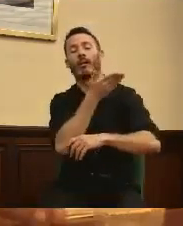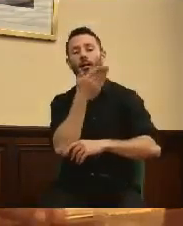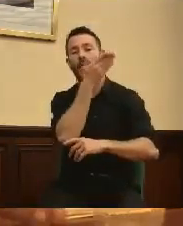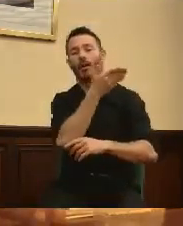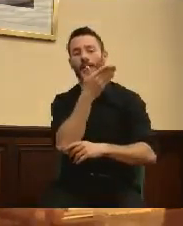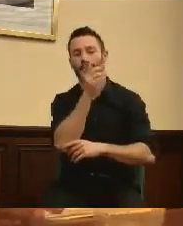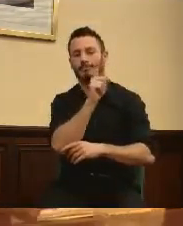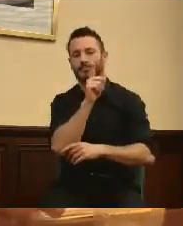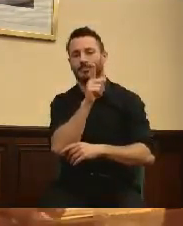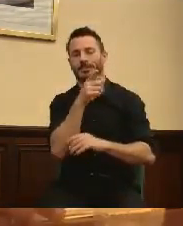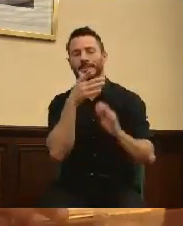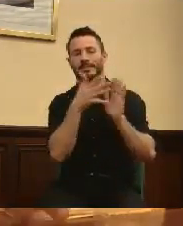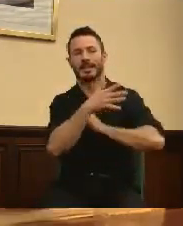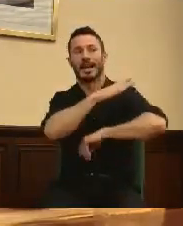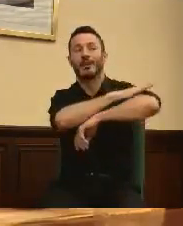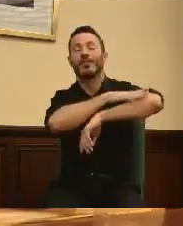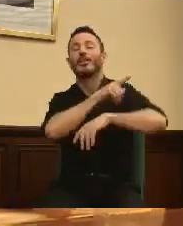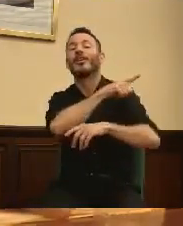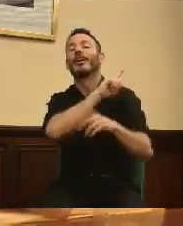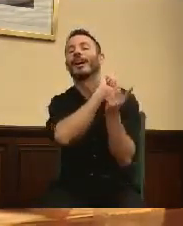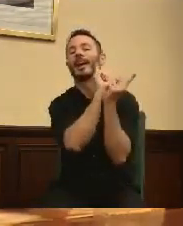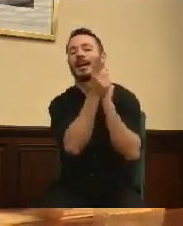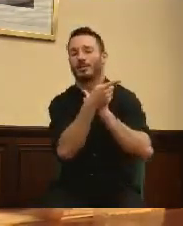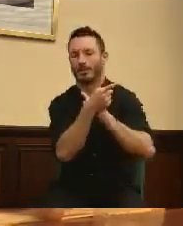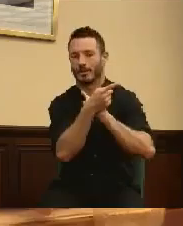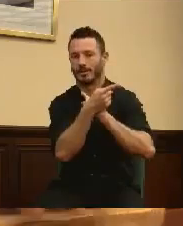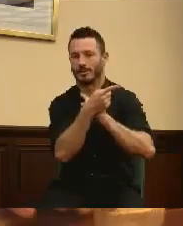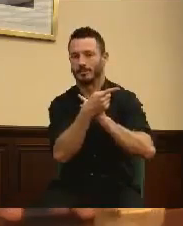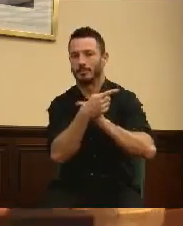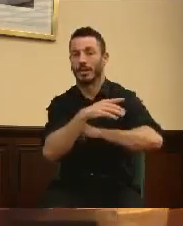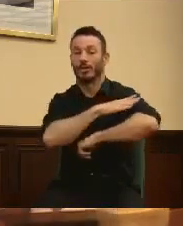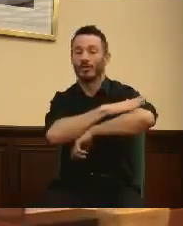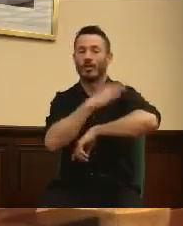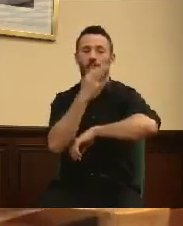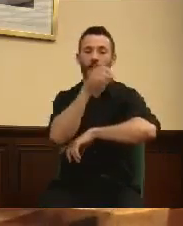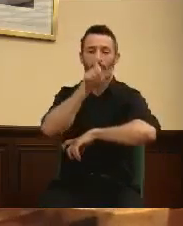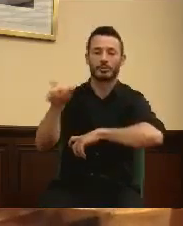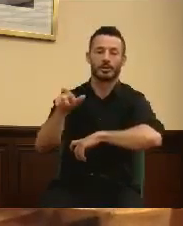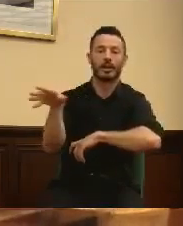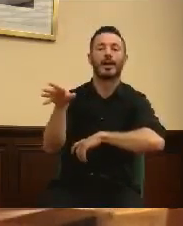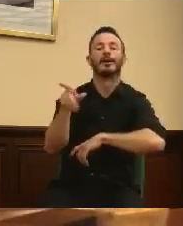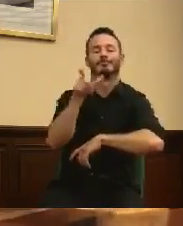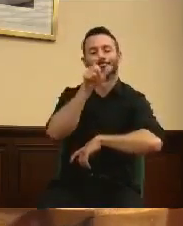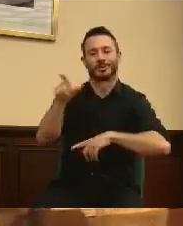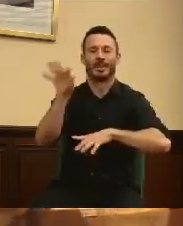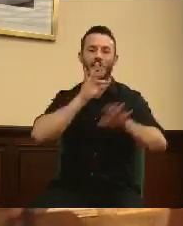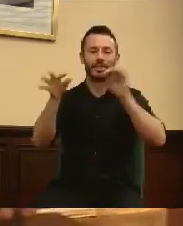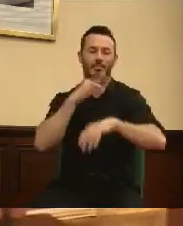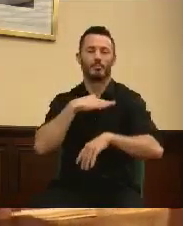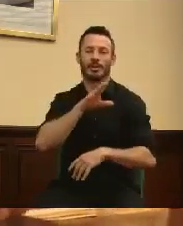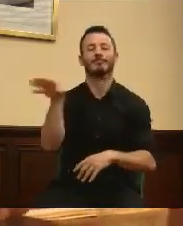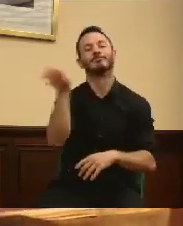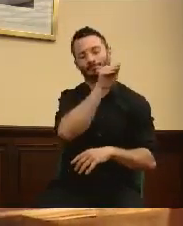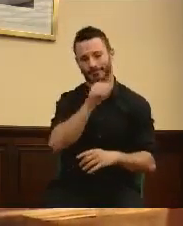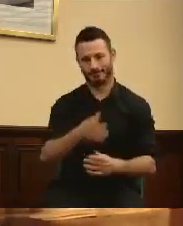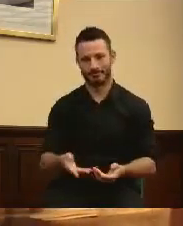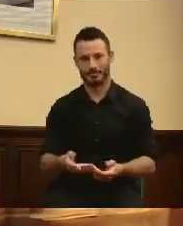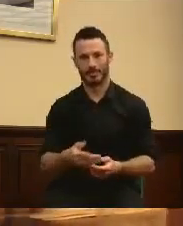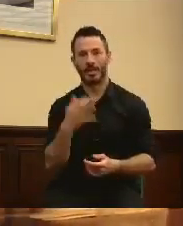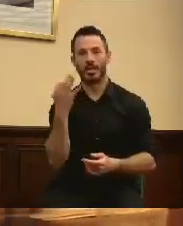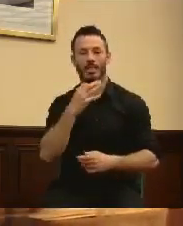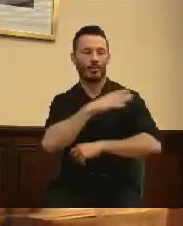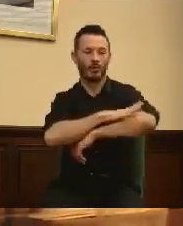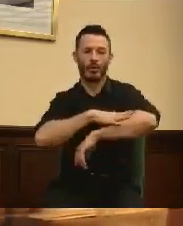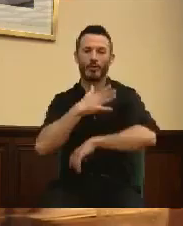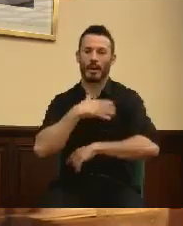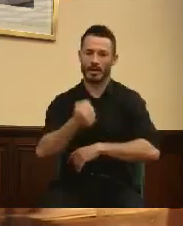de cambiar este gobierno por uno que entienda que son las personas las que deben decidir, que sea valiente para fomentar esta